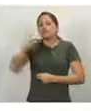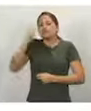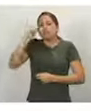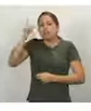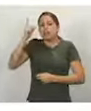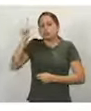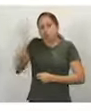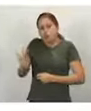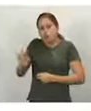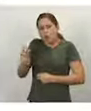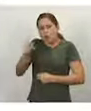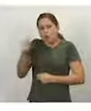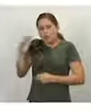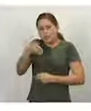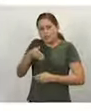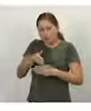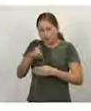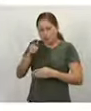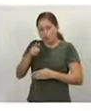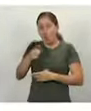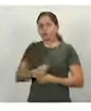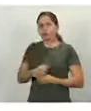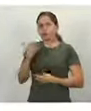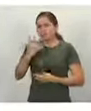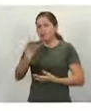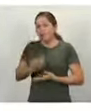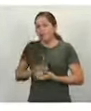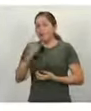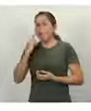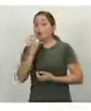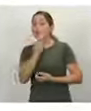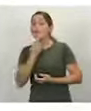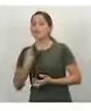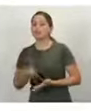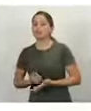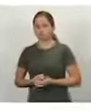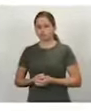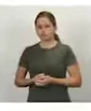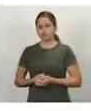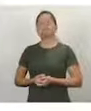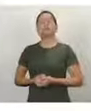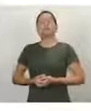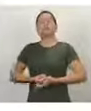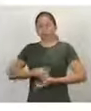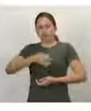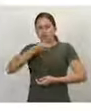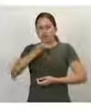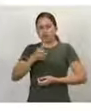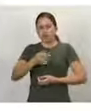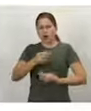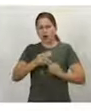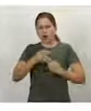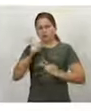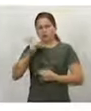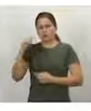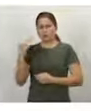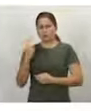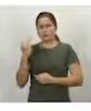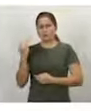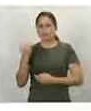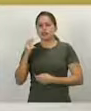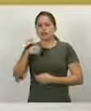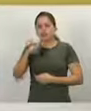al cuartel Moncada es José Martí, el apóstol de nuestra independencia.